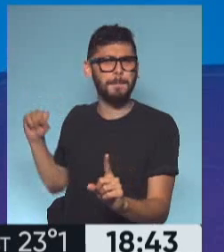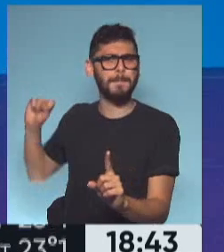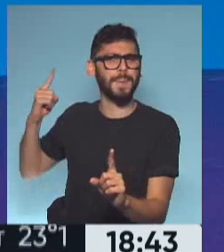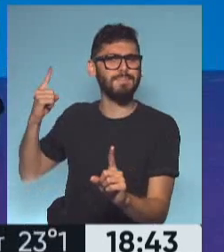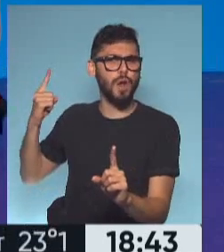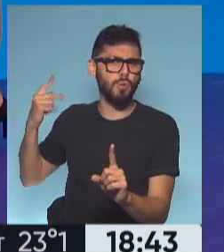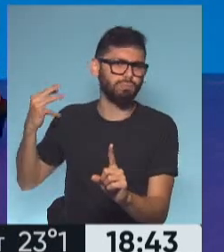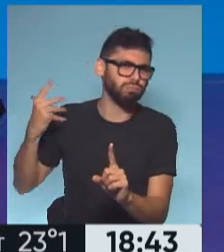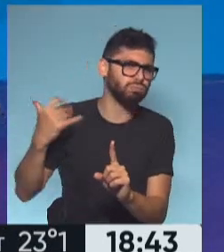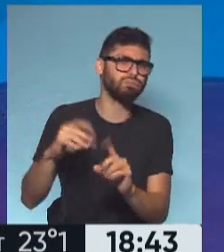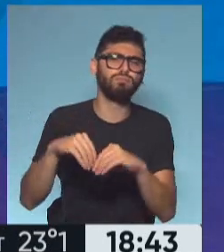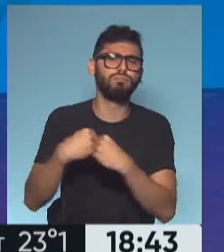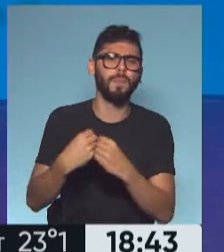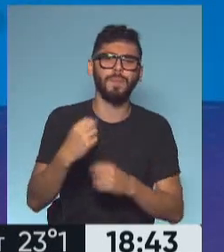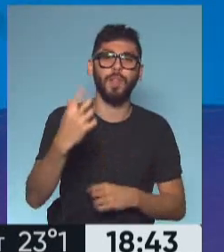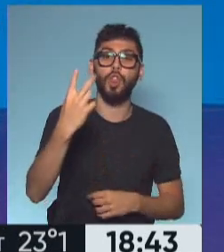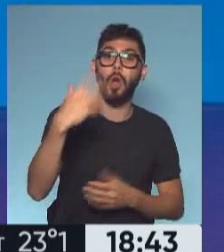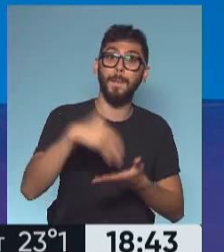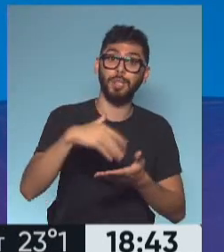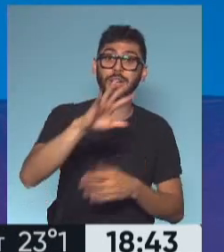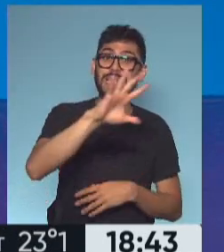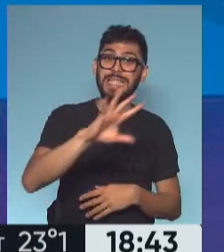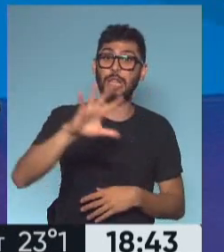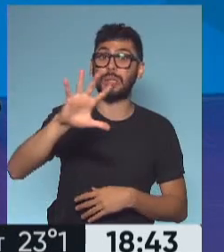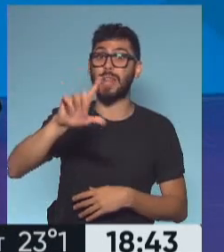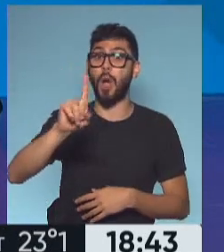caso presentado en nuestro país. Ya son